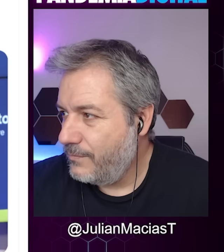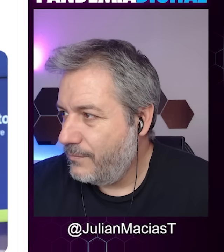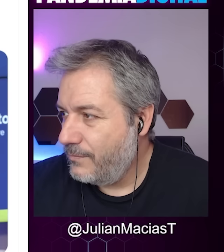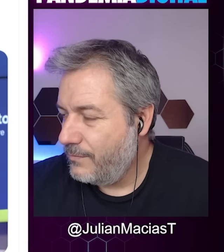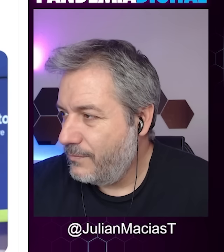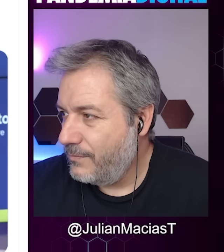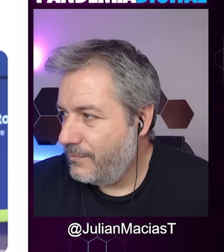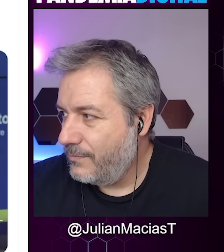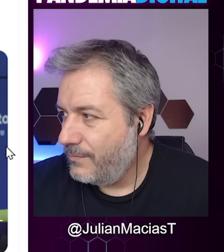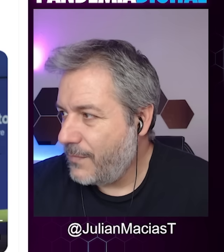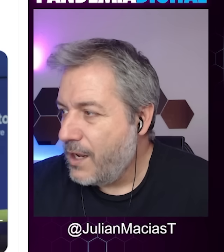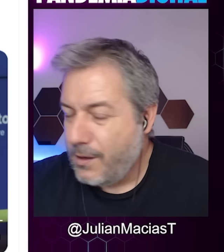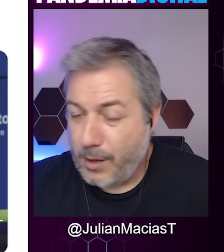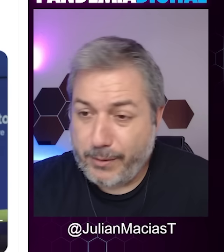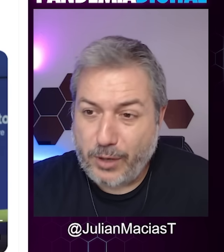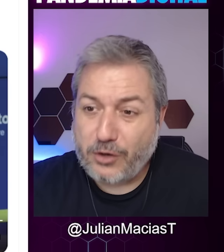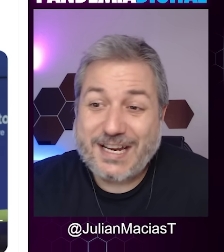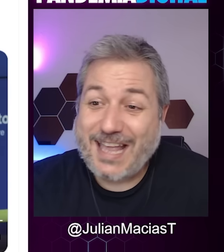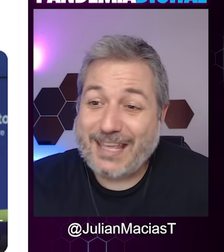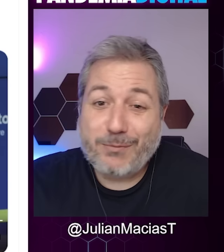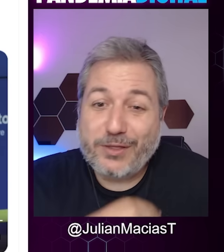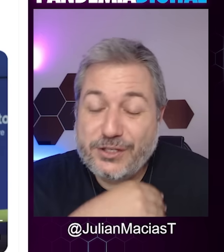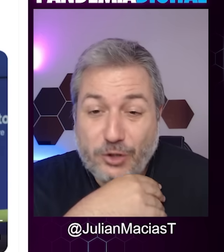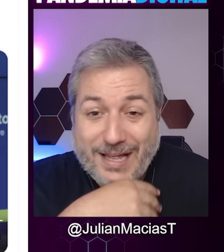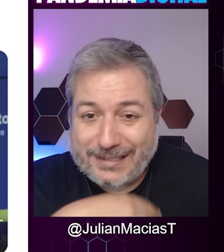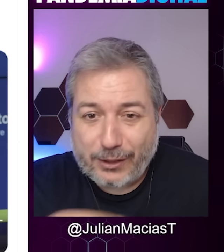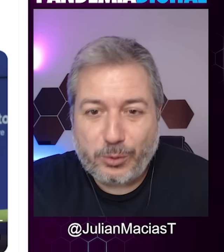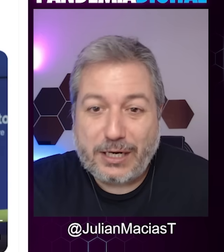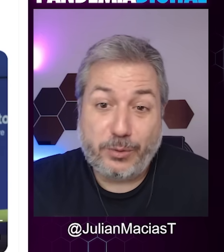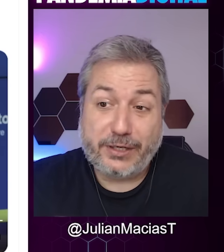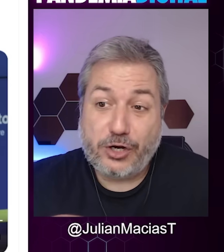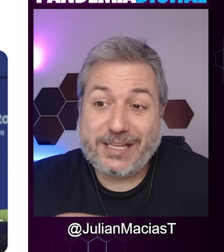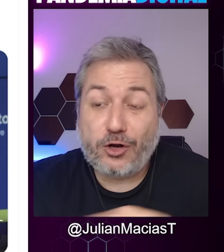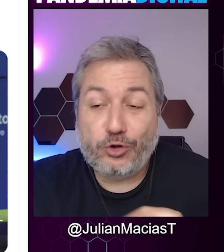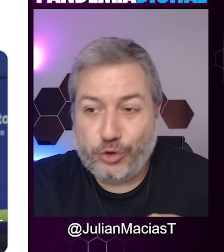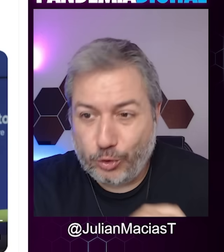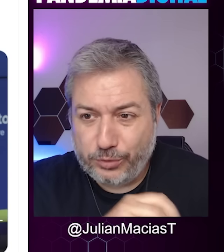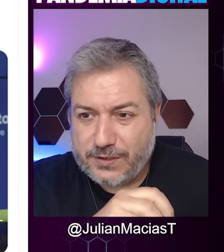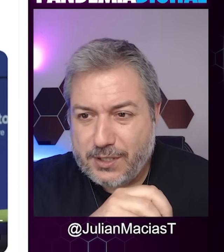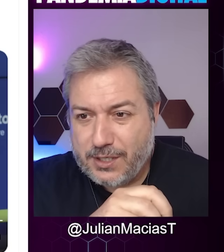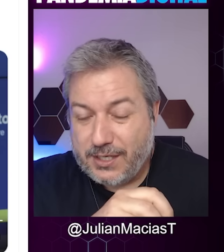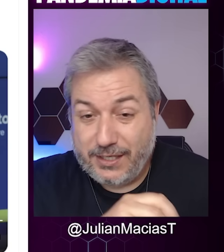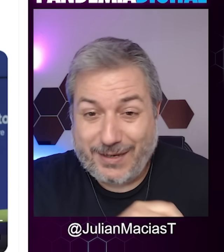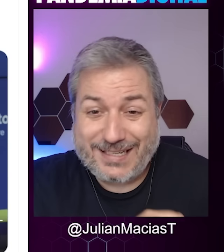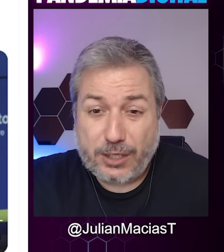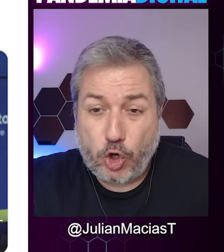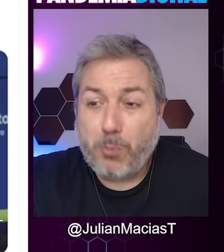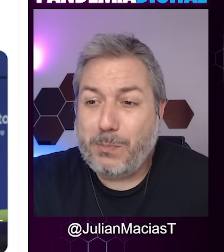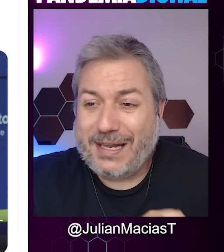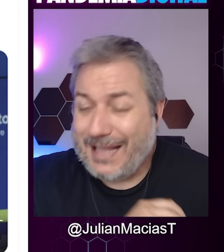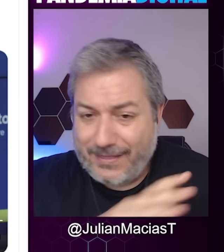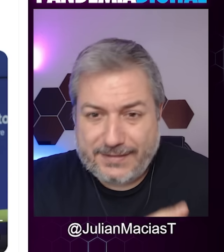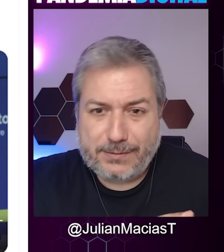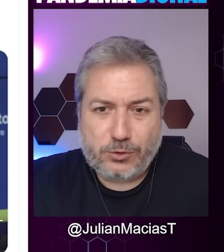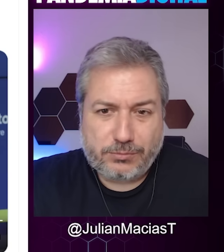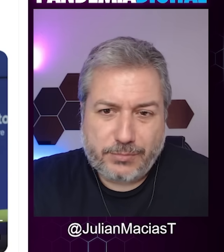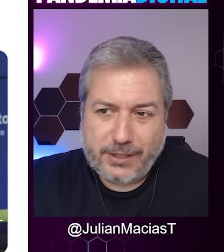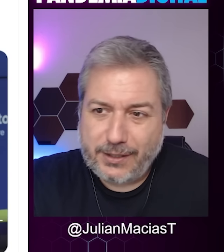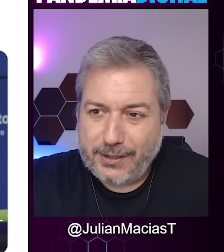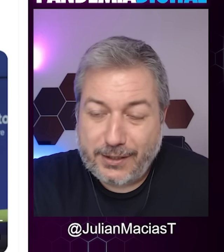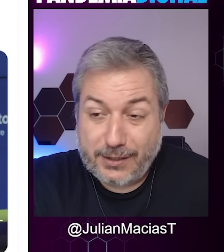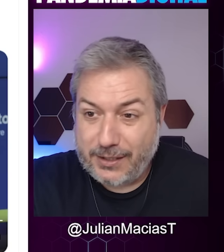que la legislatura está en mis manos. A ver, una cosa que aquí hemos dicho antes de que hubiera gobierno es que con Junts iba a ser